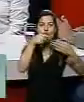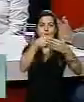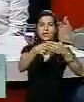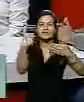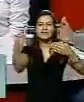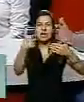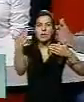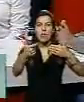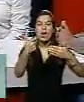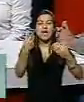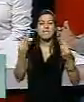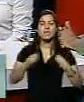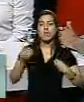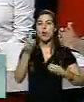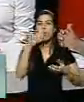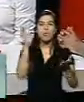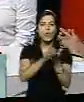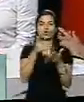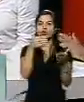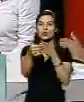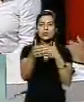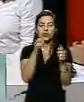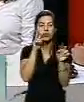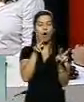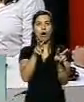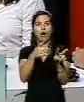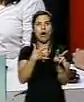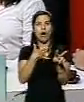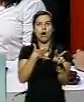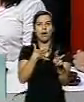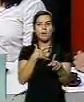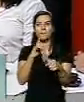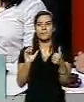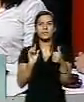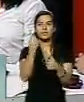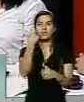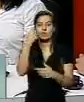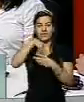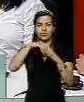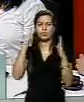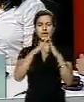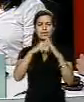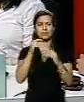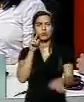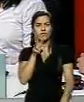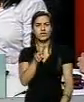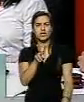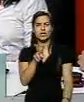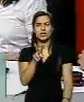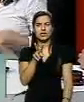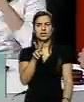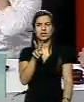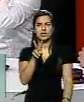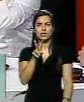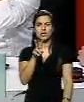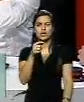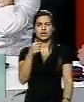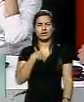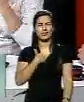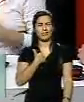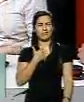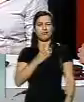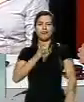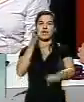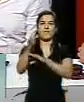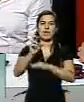y a Freddy Bernal. Y entonces yo agarré y mi reacción fue que estando en mi casa, yo me fui para Radio Caracas. Yo me